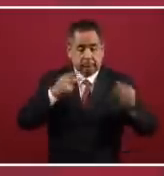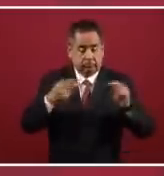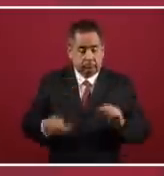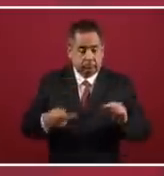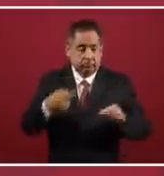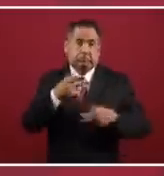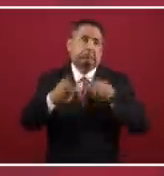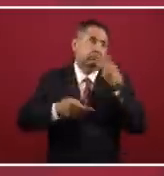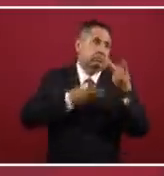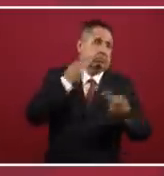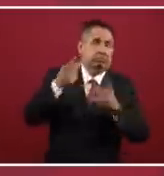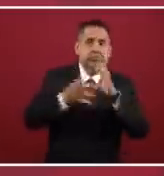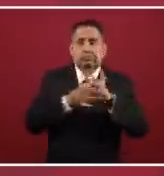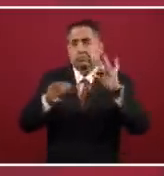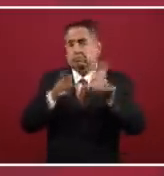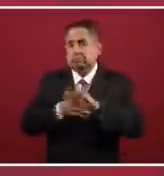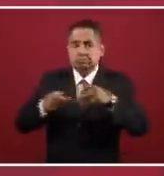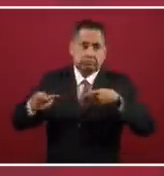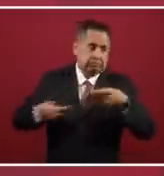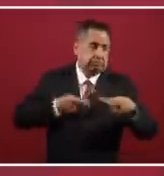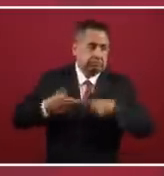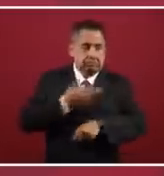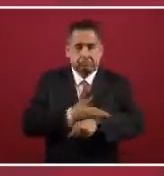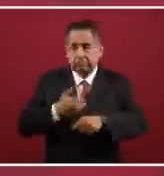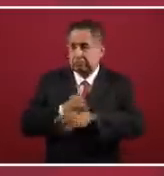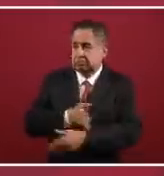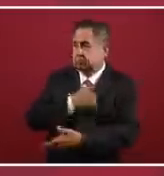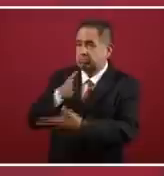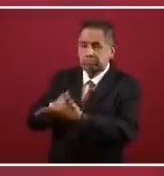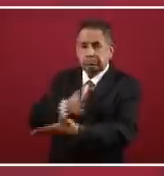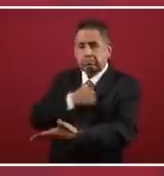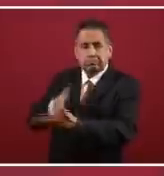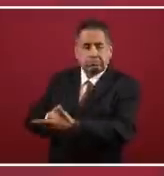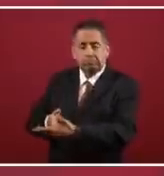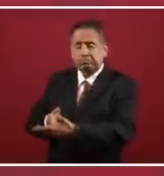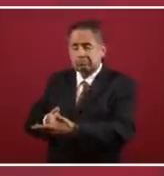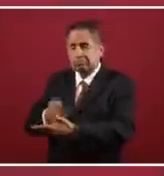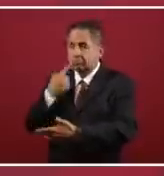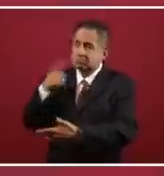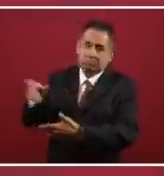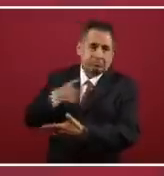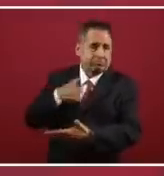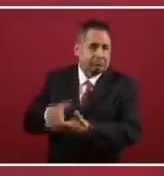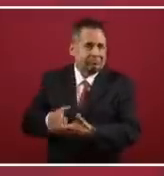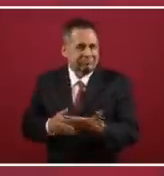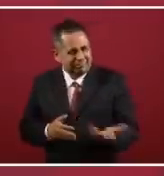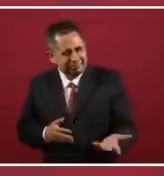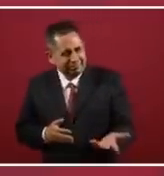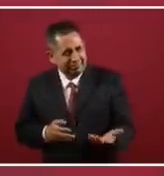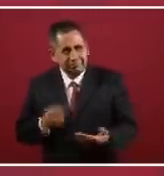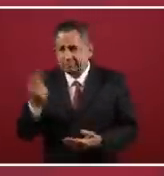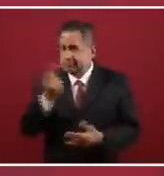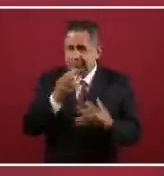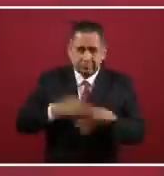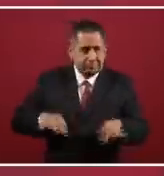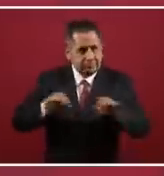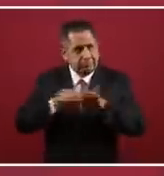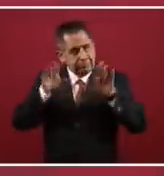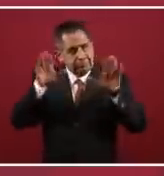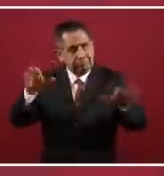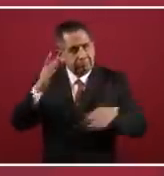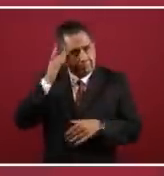tienen toda una campaña en contra de esta obra que es fundamental.